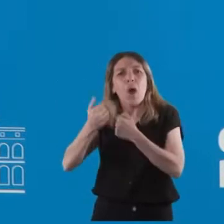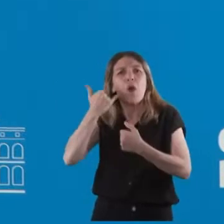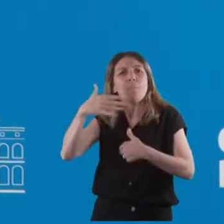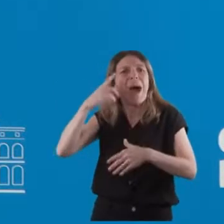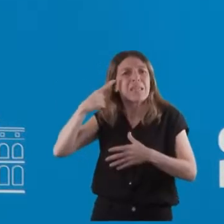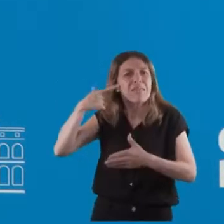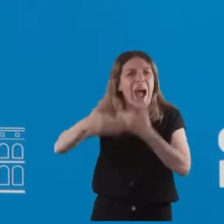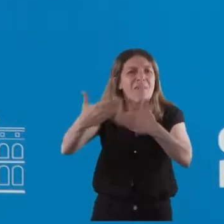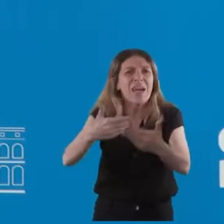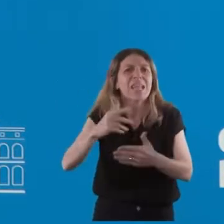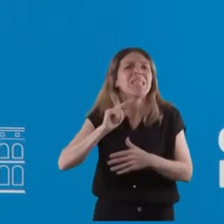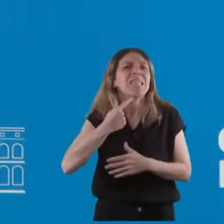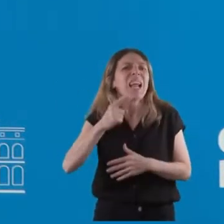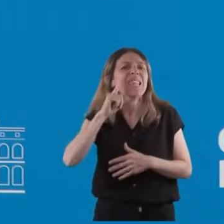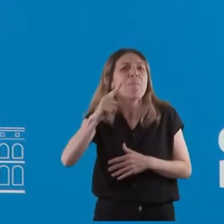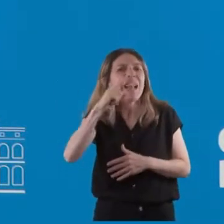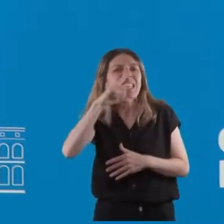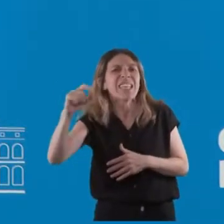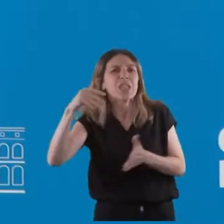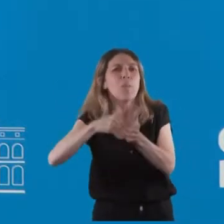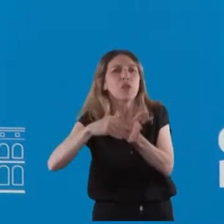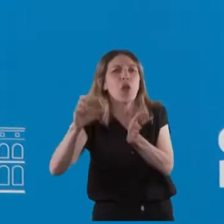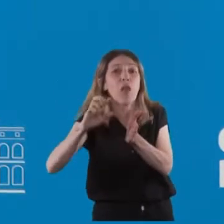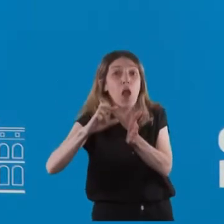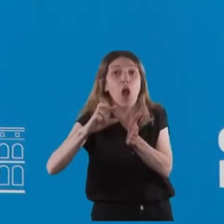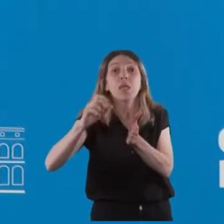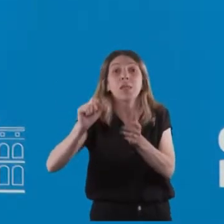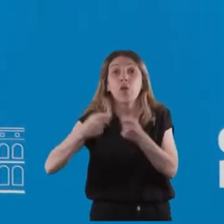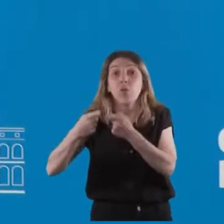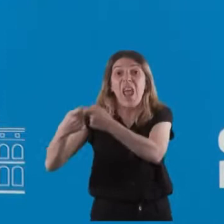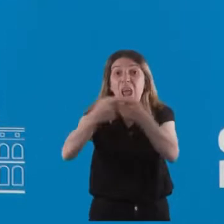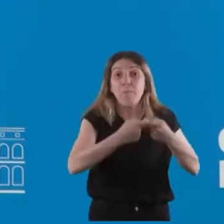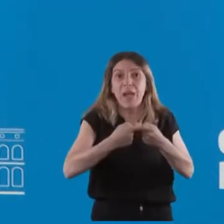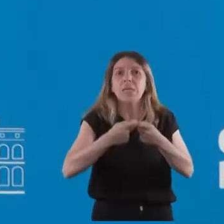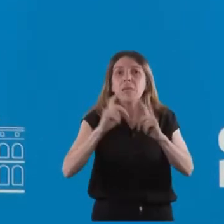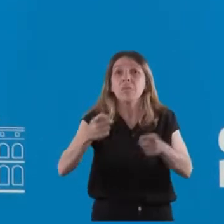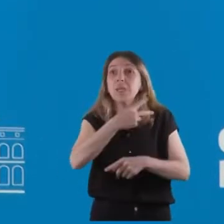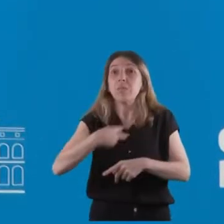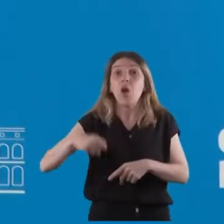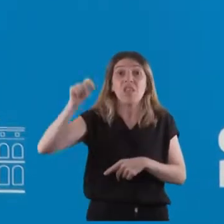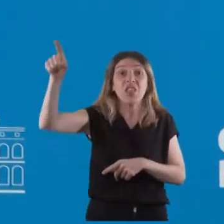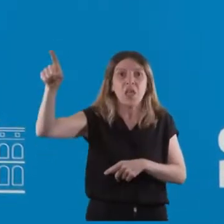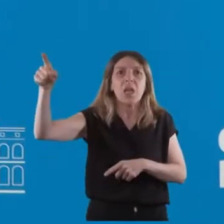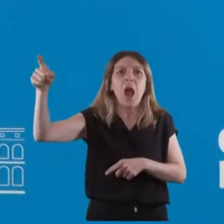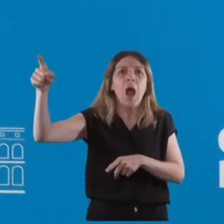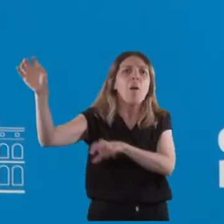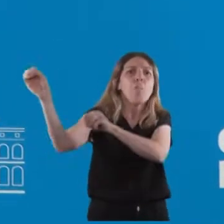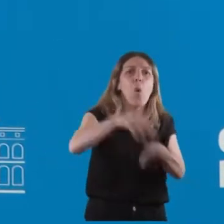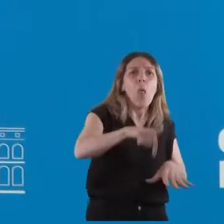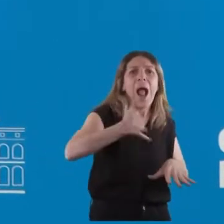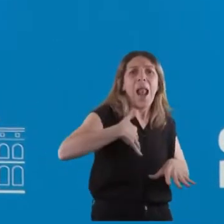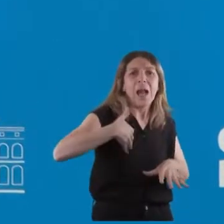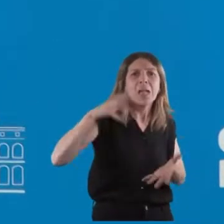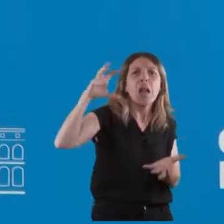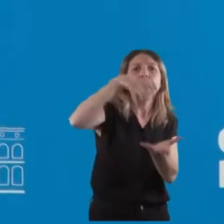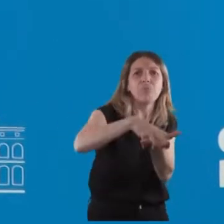se concretaron por 13 mil 700 millones de dólares de diferentes empresas chinas que van a venir a invertir a la argentina o que van